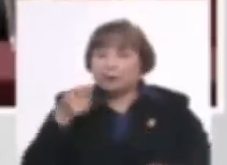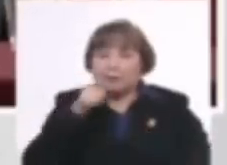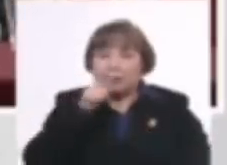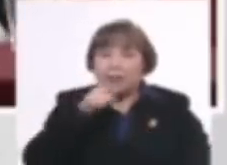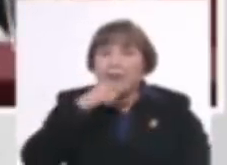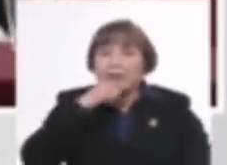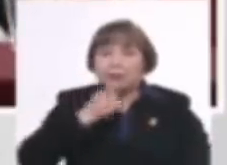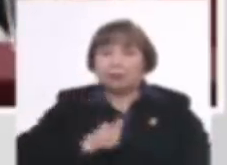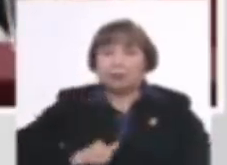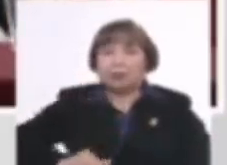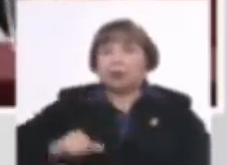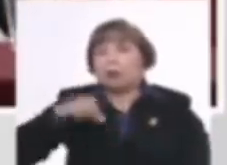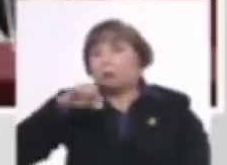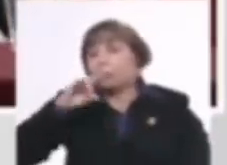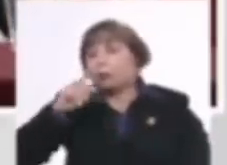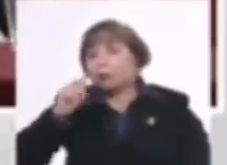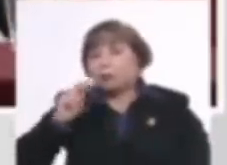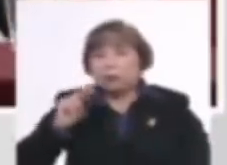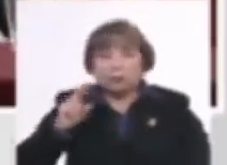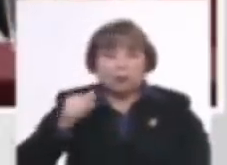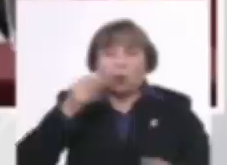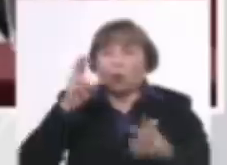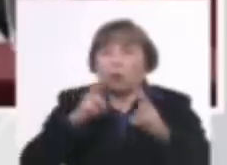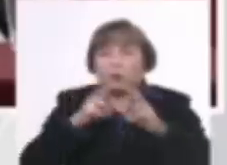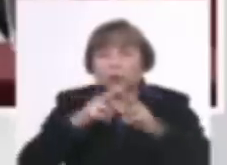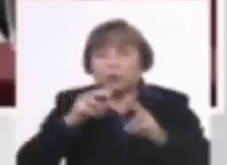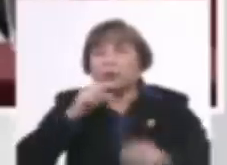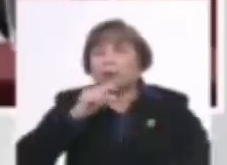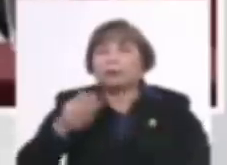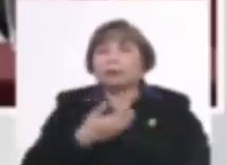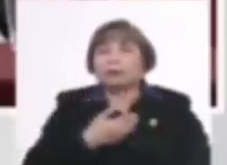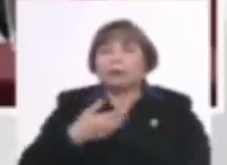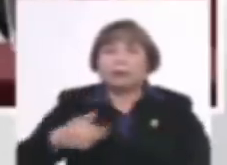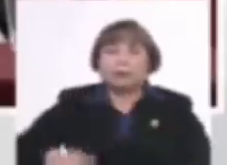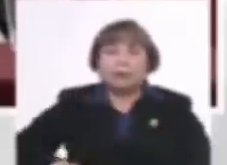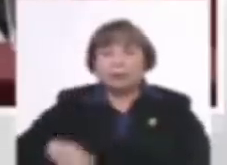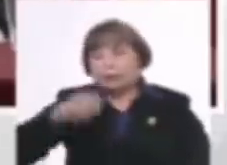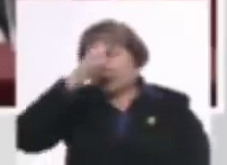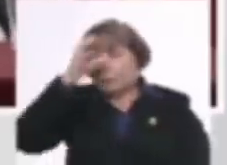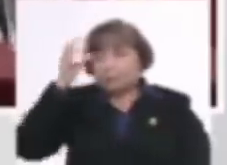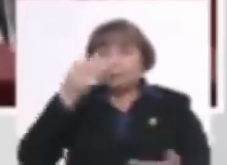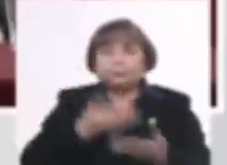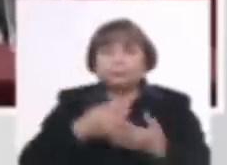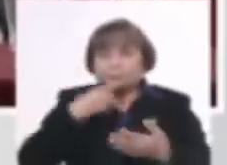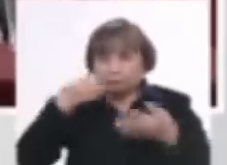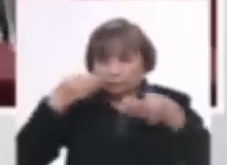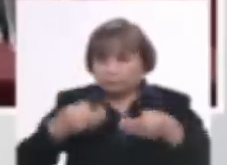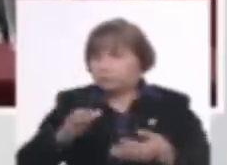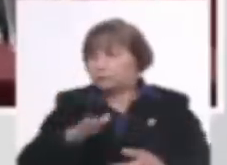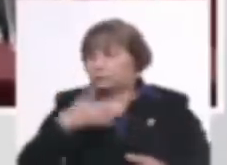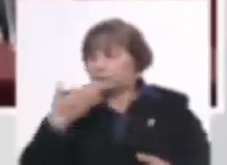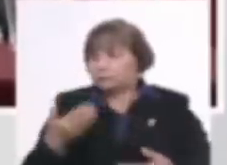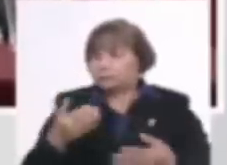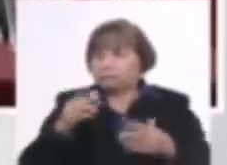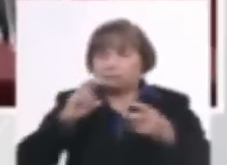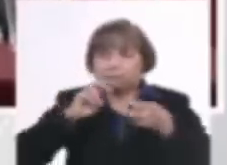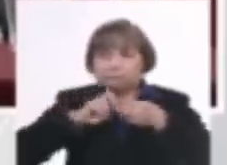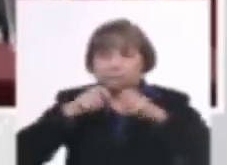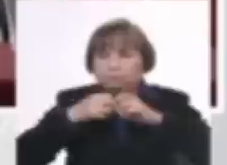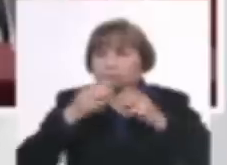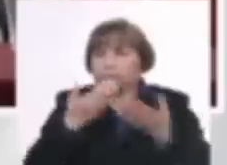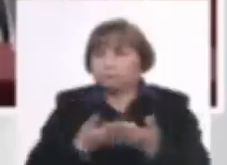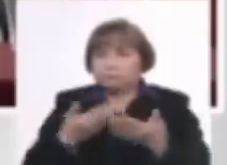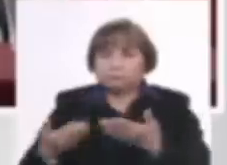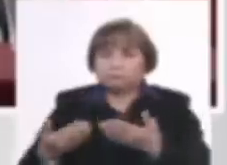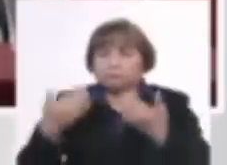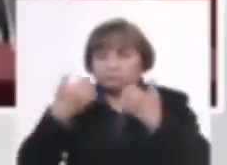ella hija putativa, o en todo caso cuñada del presidente de la República, existiría, hay un conflicto de intereses si